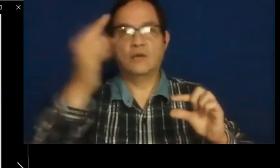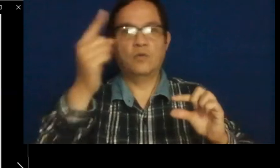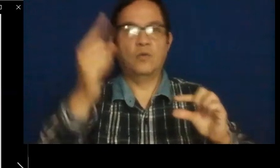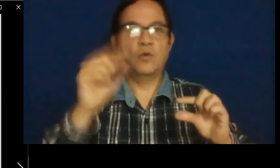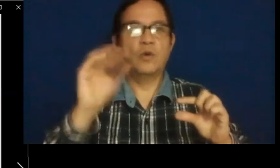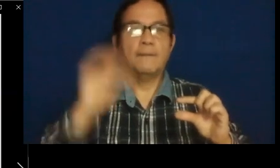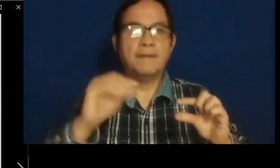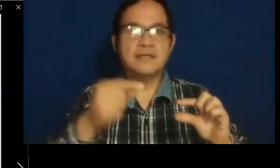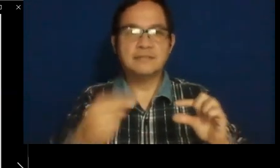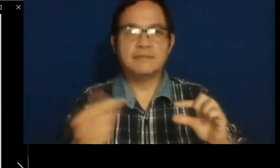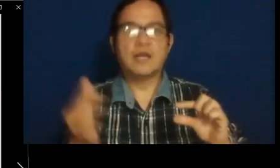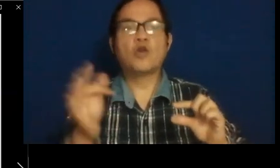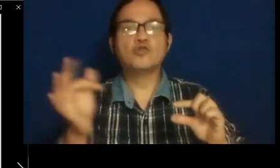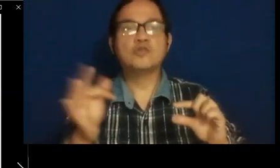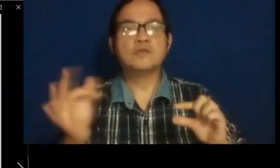más menos